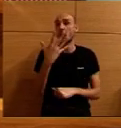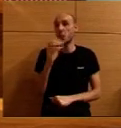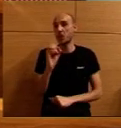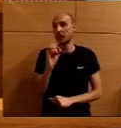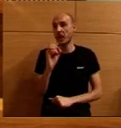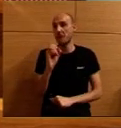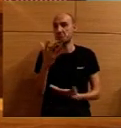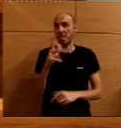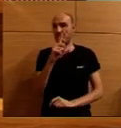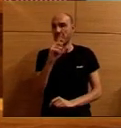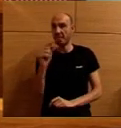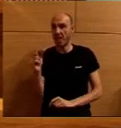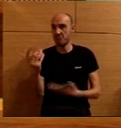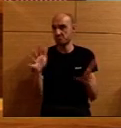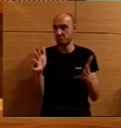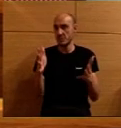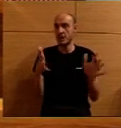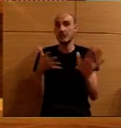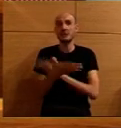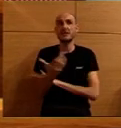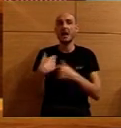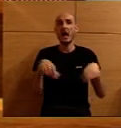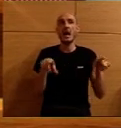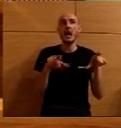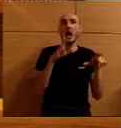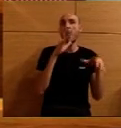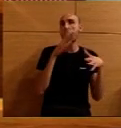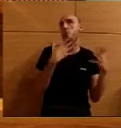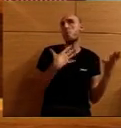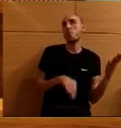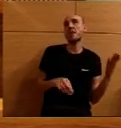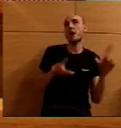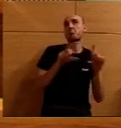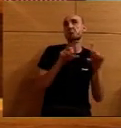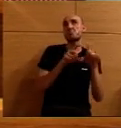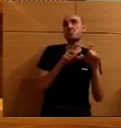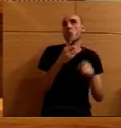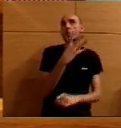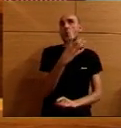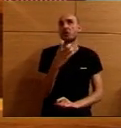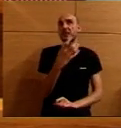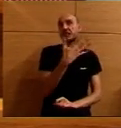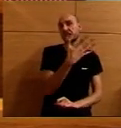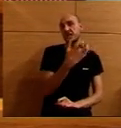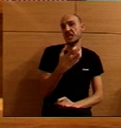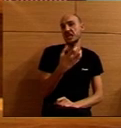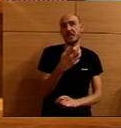¿Tenemos el doble de empresas que municipios? Por ejemplo, 400 o 500 empresas. ¿Quizá